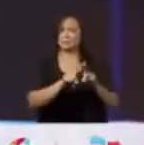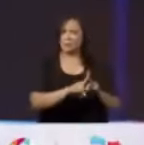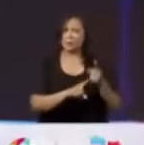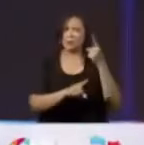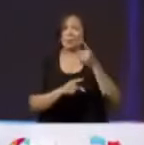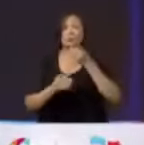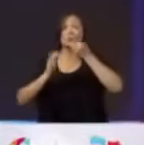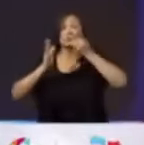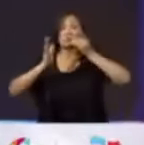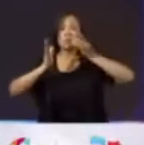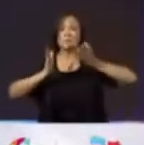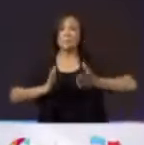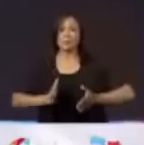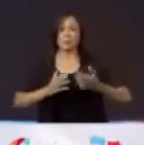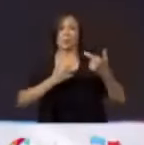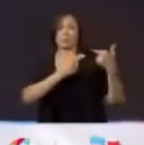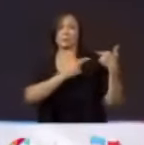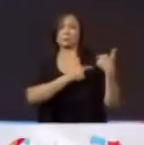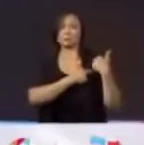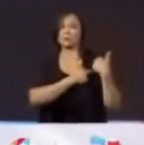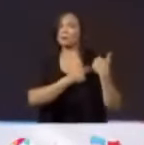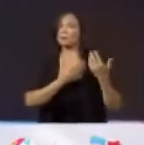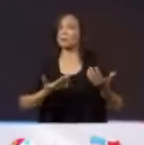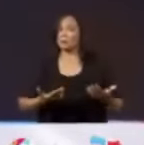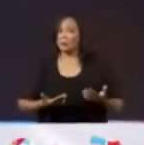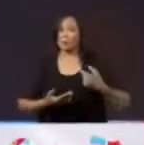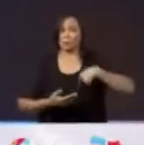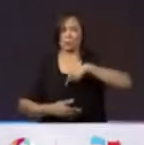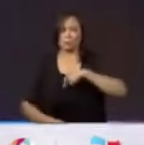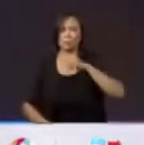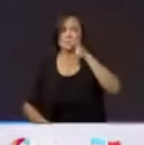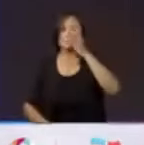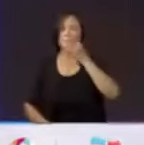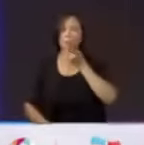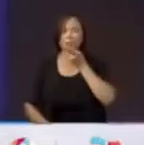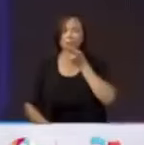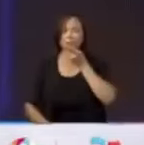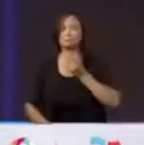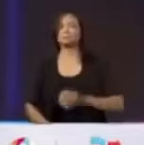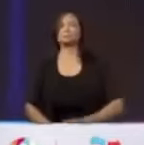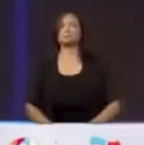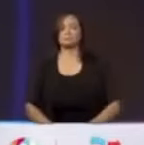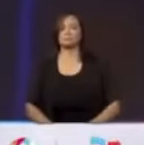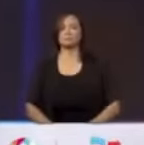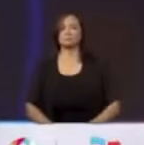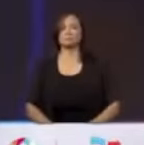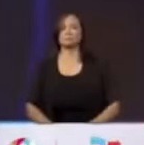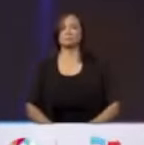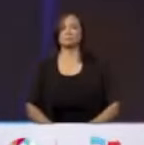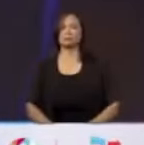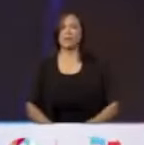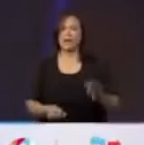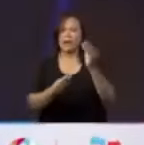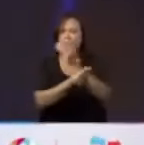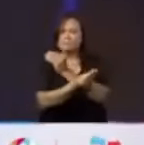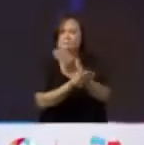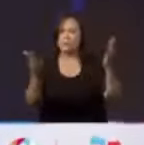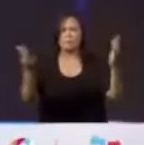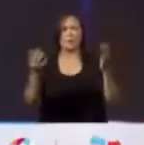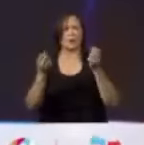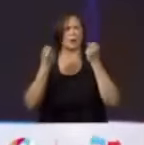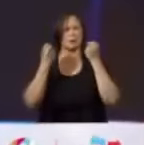aquí como un dominicano comprometido con nuestra República Dominicana. Hablarle a los